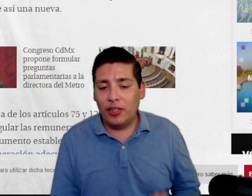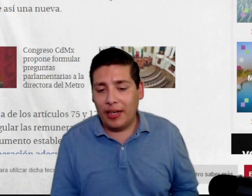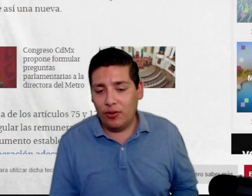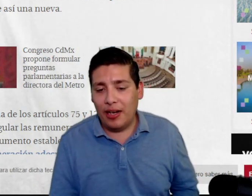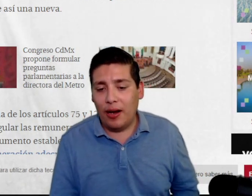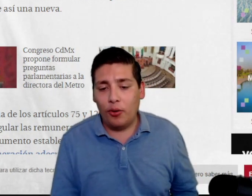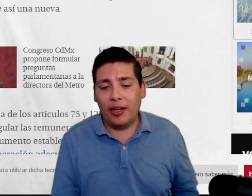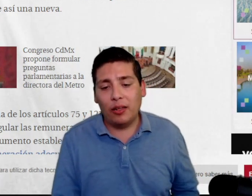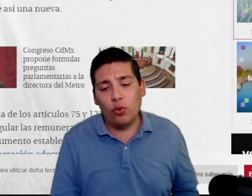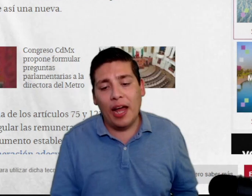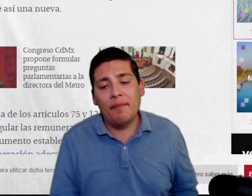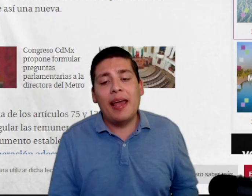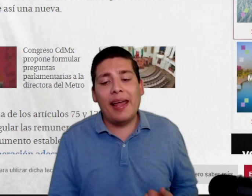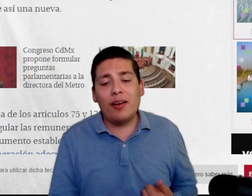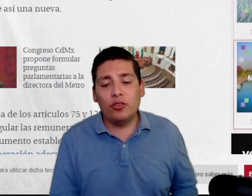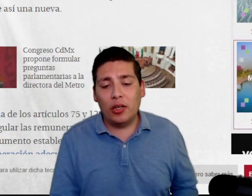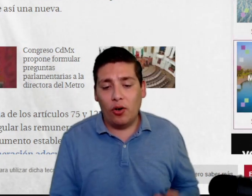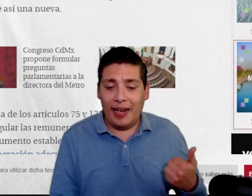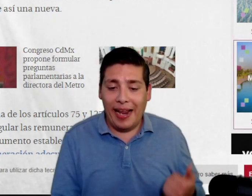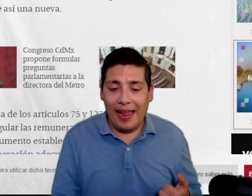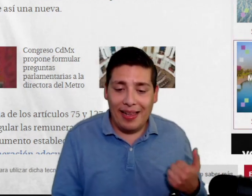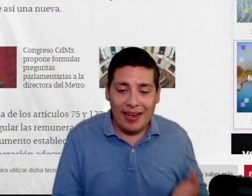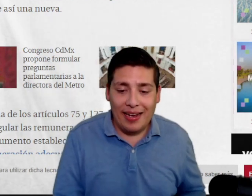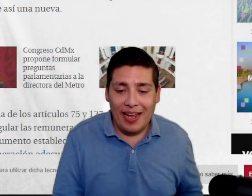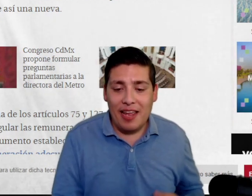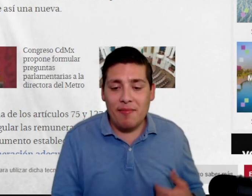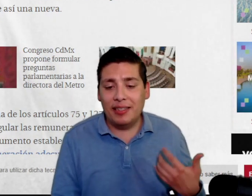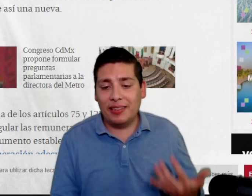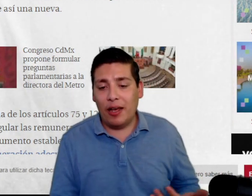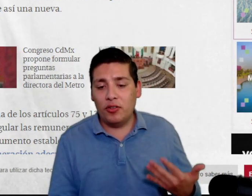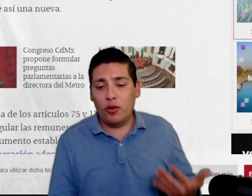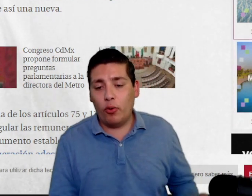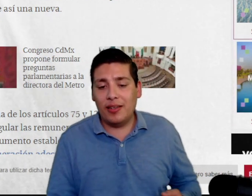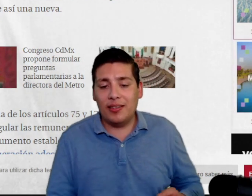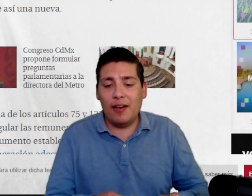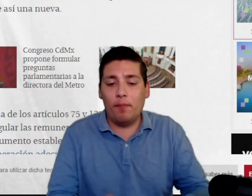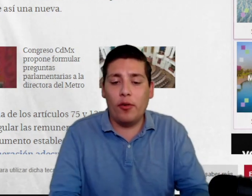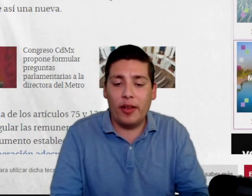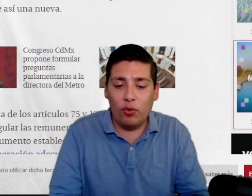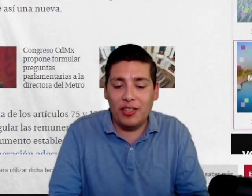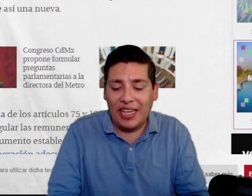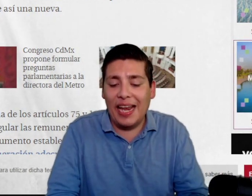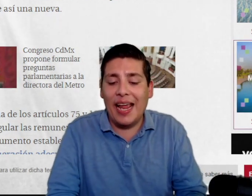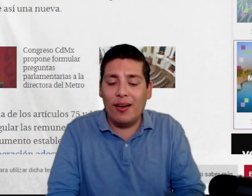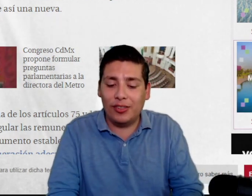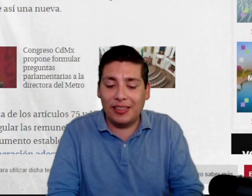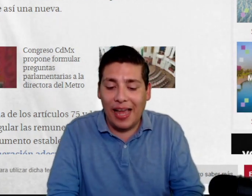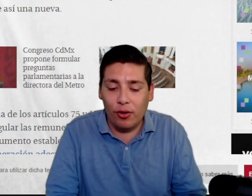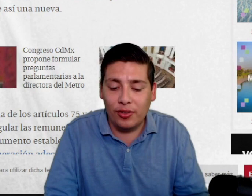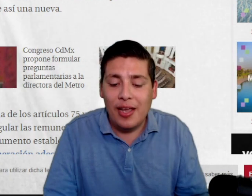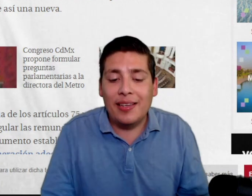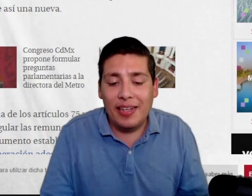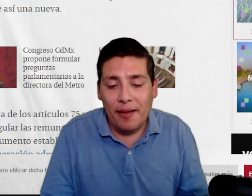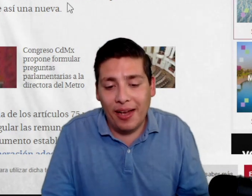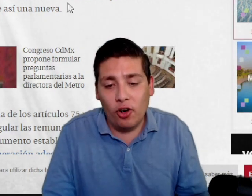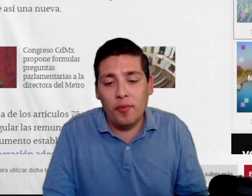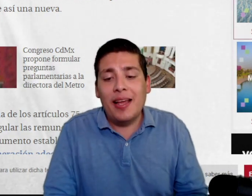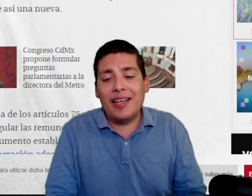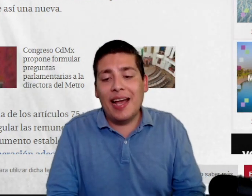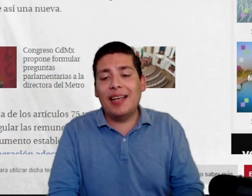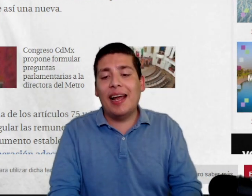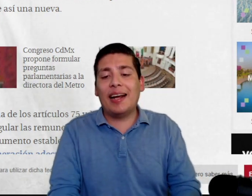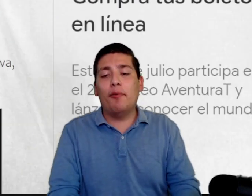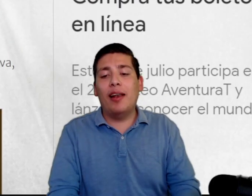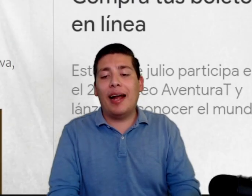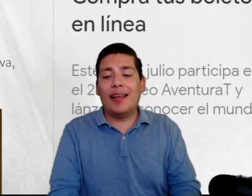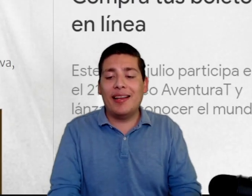distrito, consejeros de la judicatura, el Consejo General del INE y magistrados y jueces del Poder Judicial en los estados. Sin embargo,